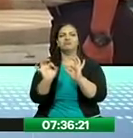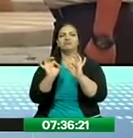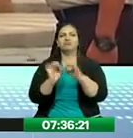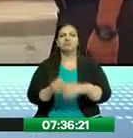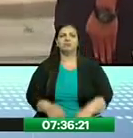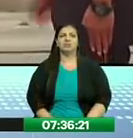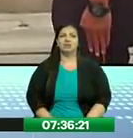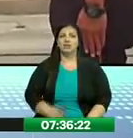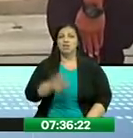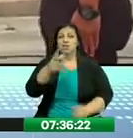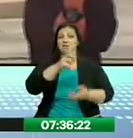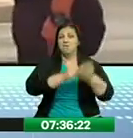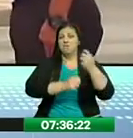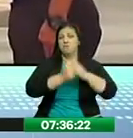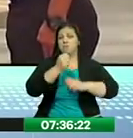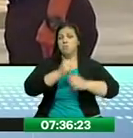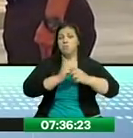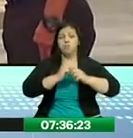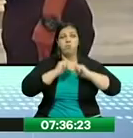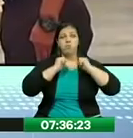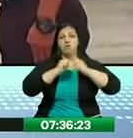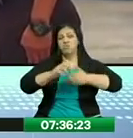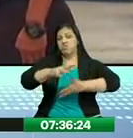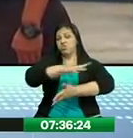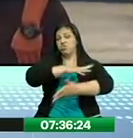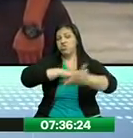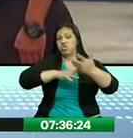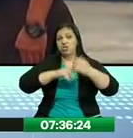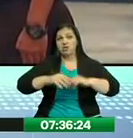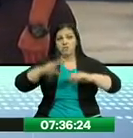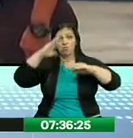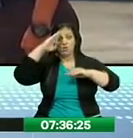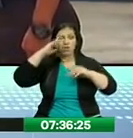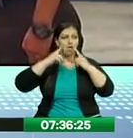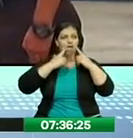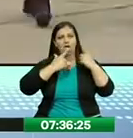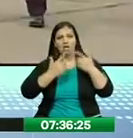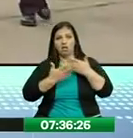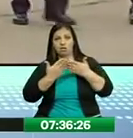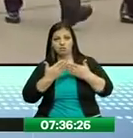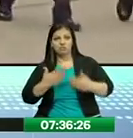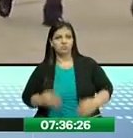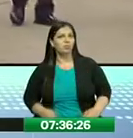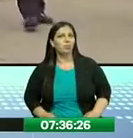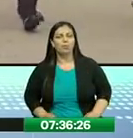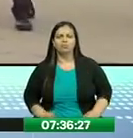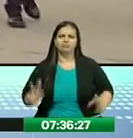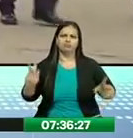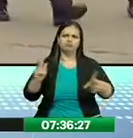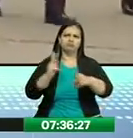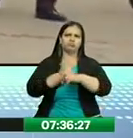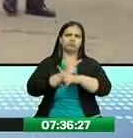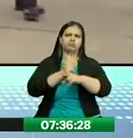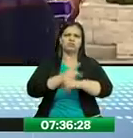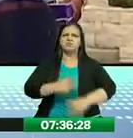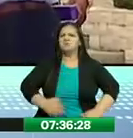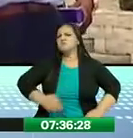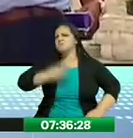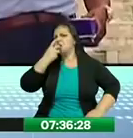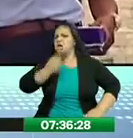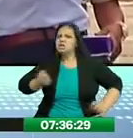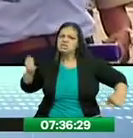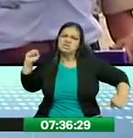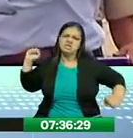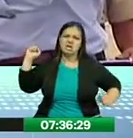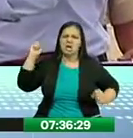vida y su integridad en pro de garantizarnos a nosotros, los habitantes de la provincia y de Guayaquil,